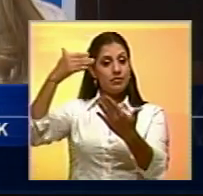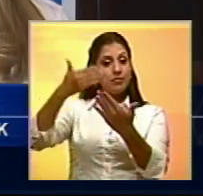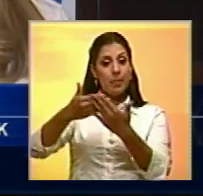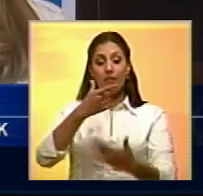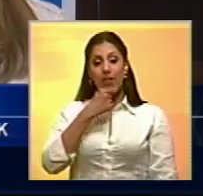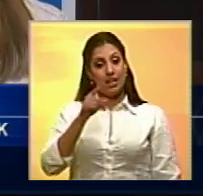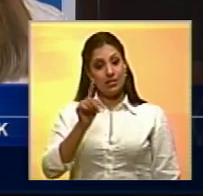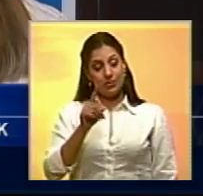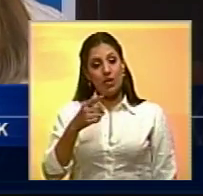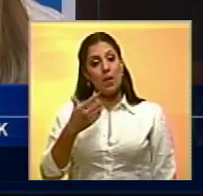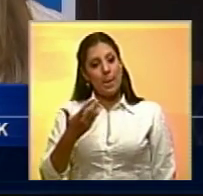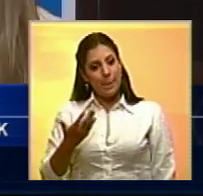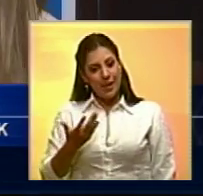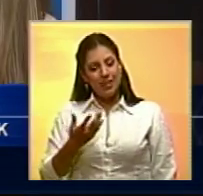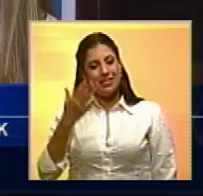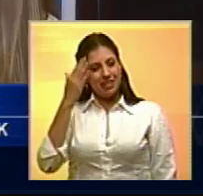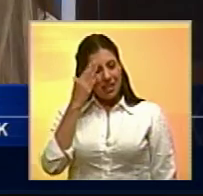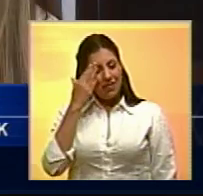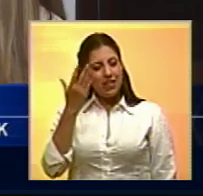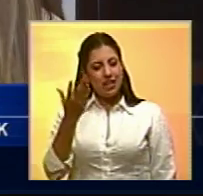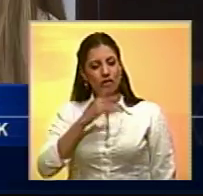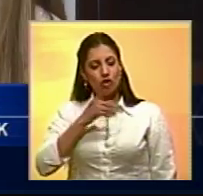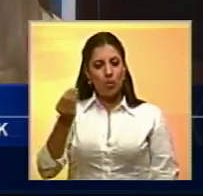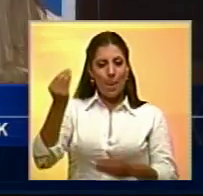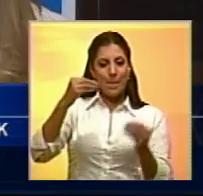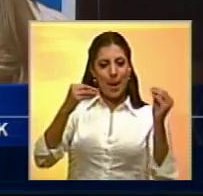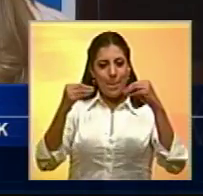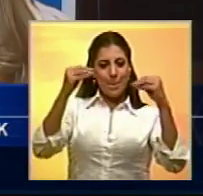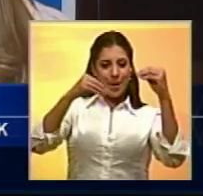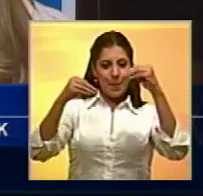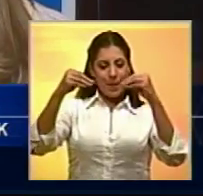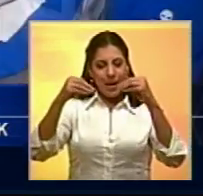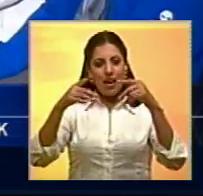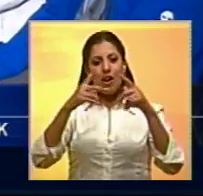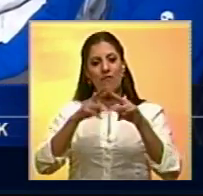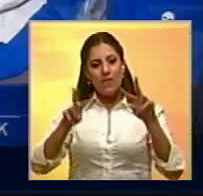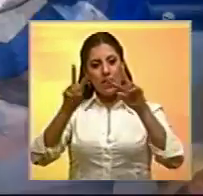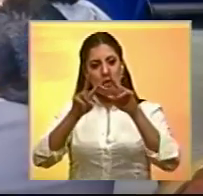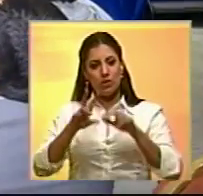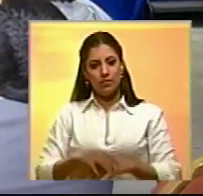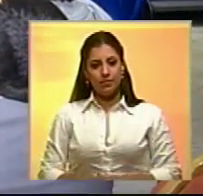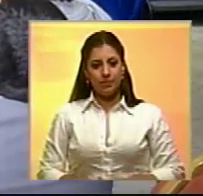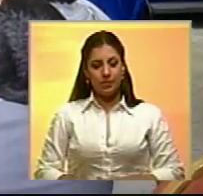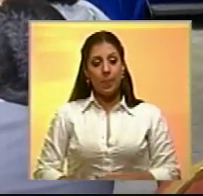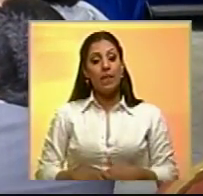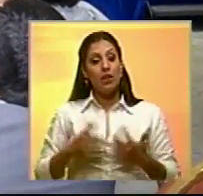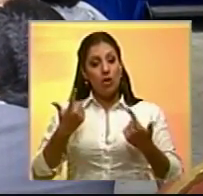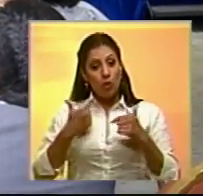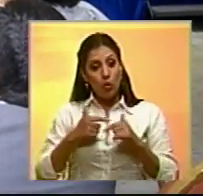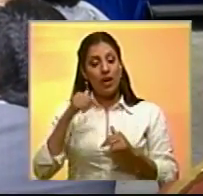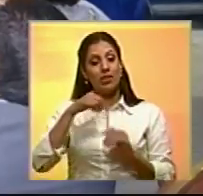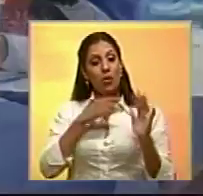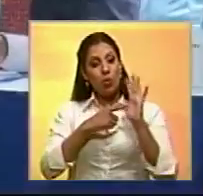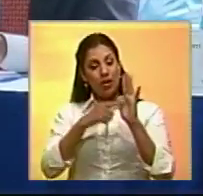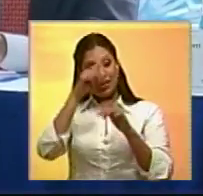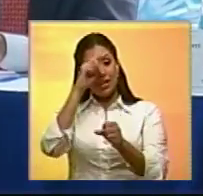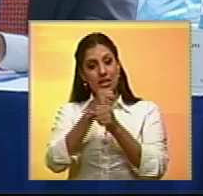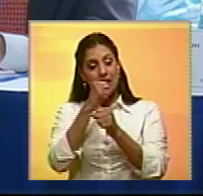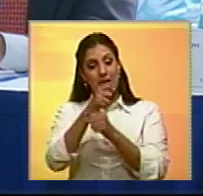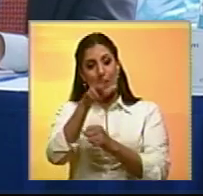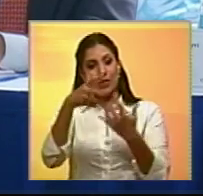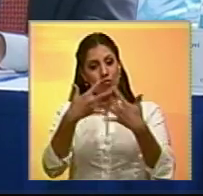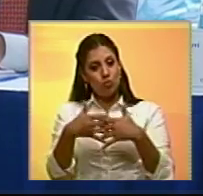fácil, y sabemos que estamos agregando valor. En el evento destacaron la labor de